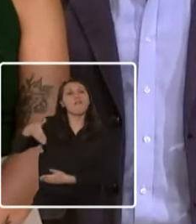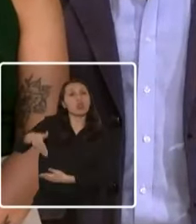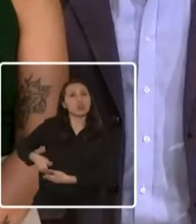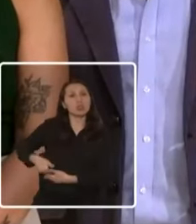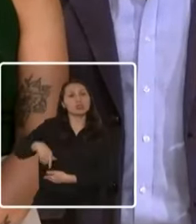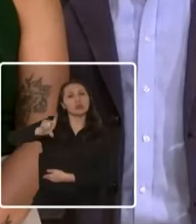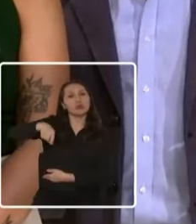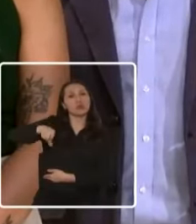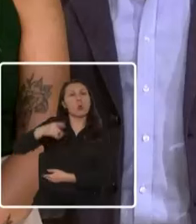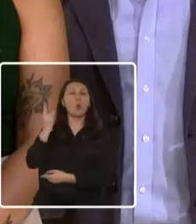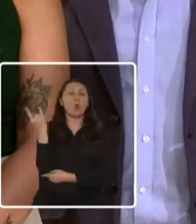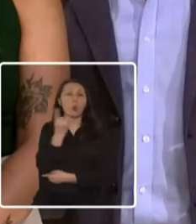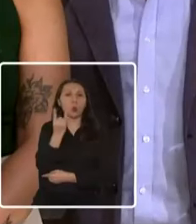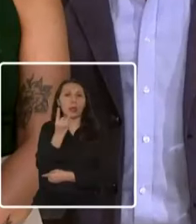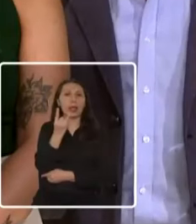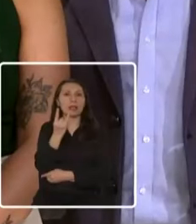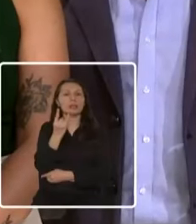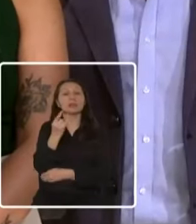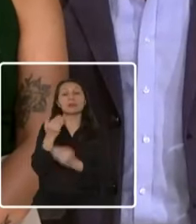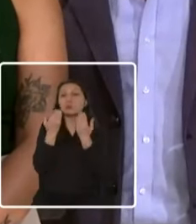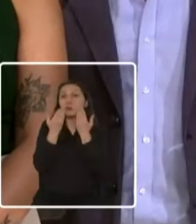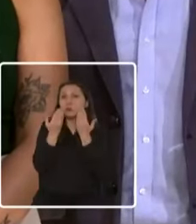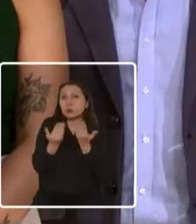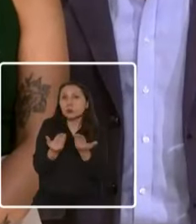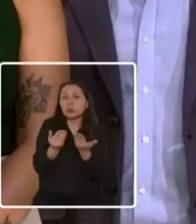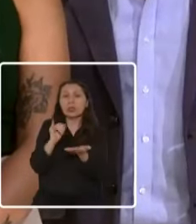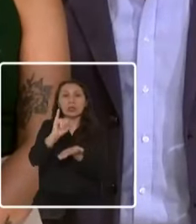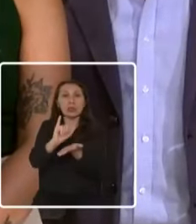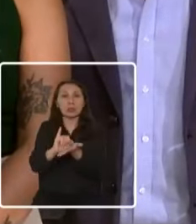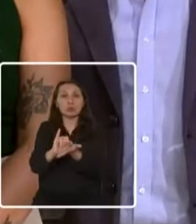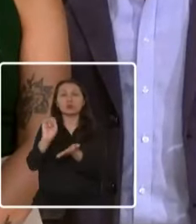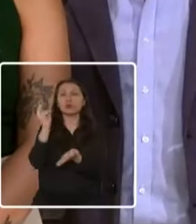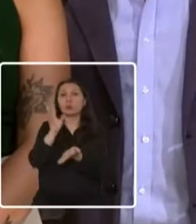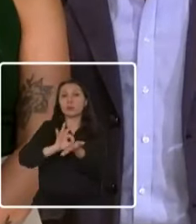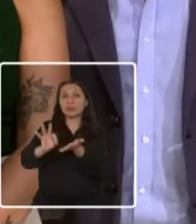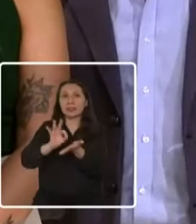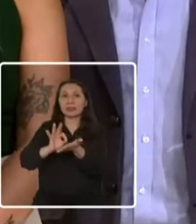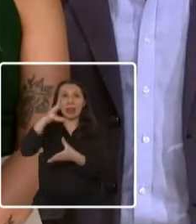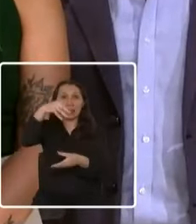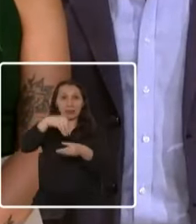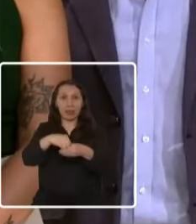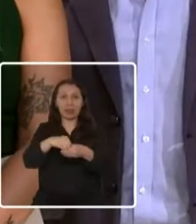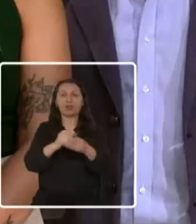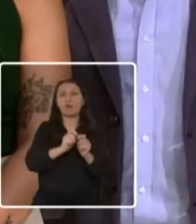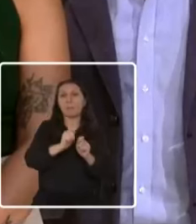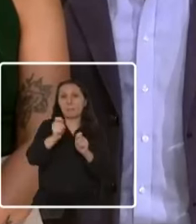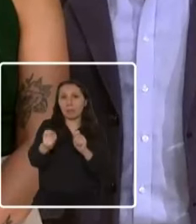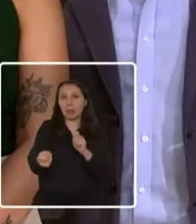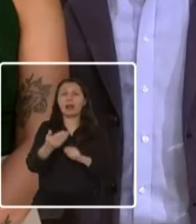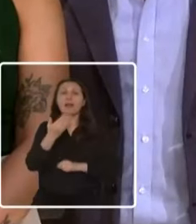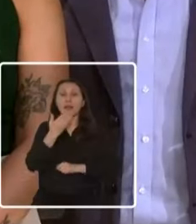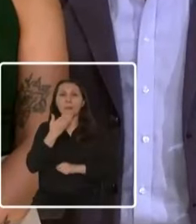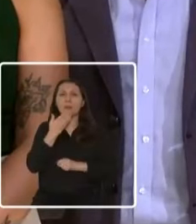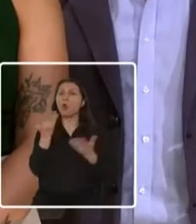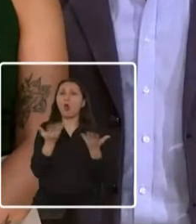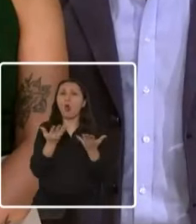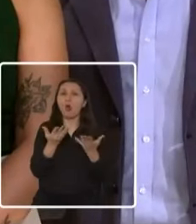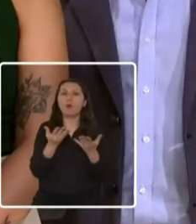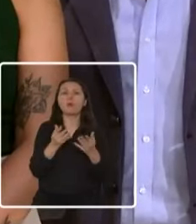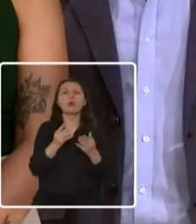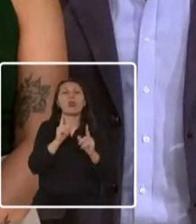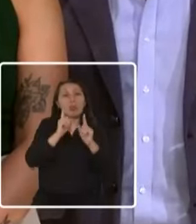bolsillo electrónico de emergencia, que se entrega, la institución a cargo de la Subsecretaría del Interior, también se entrega con la